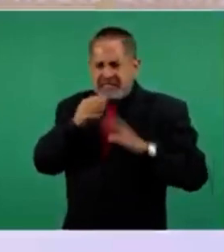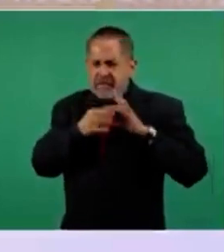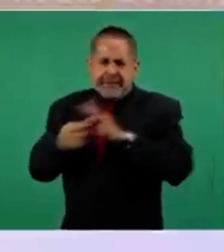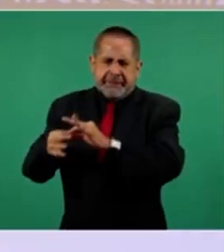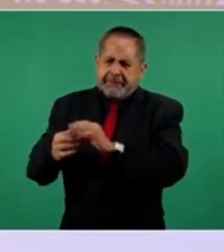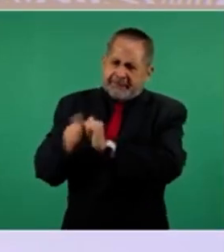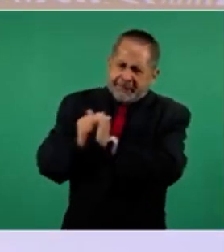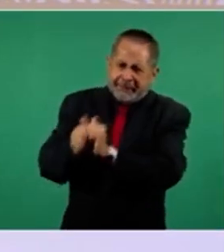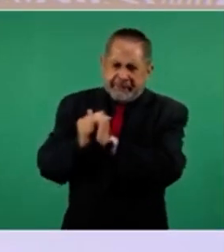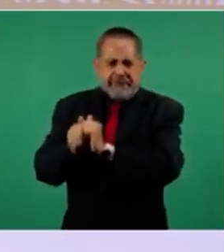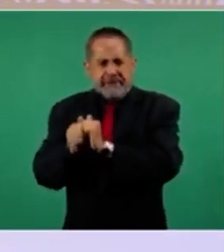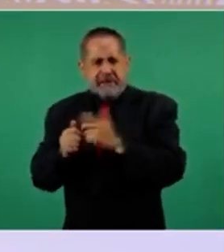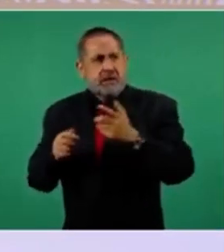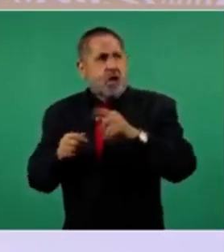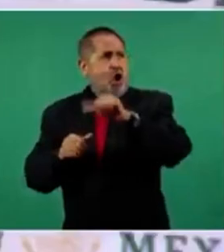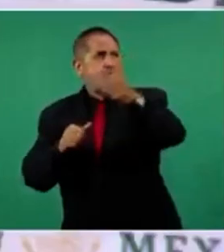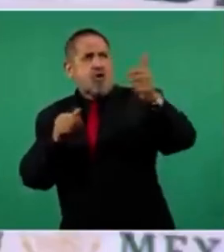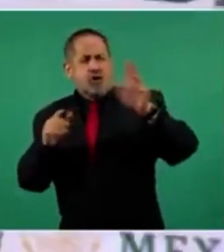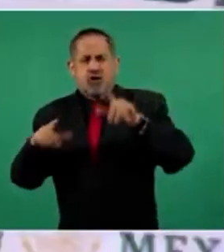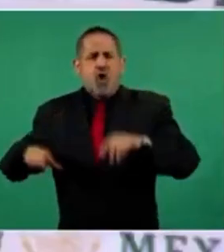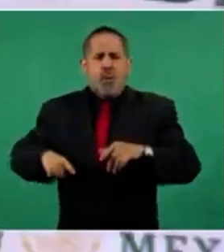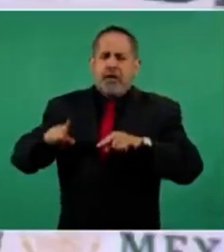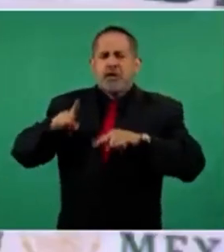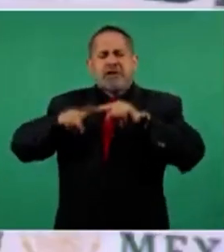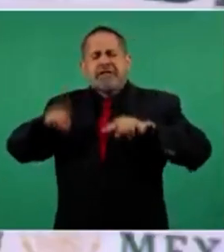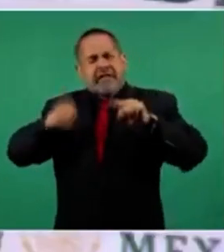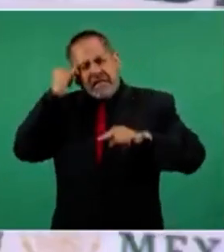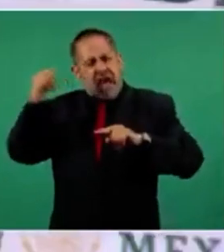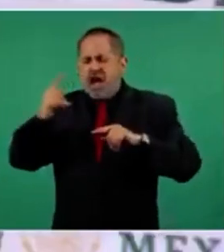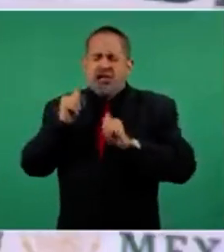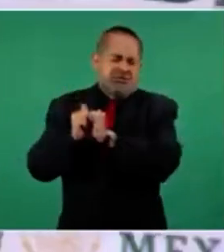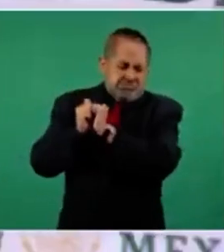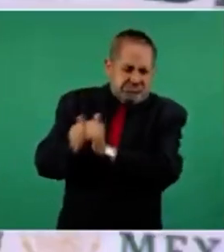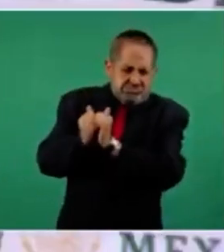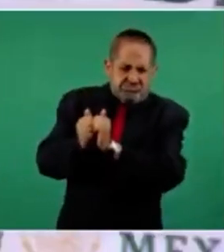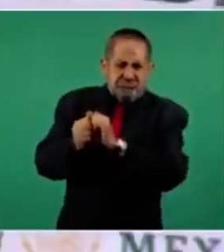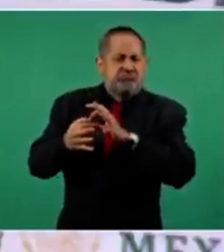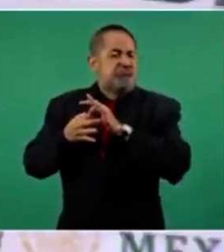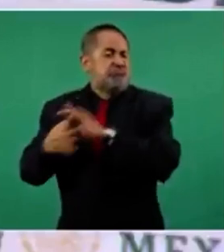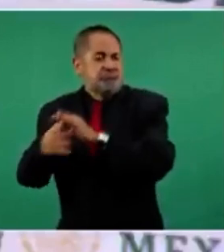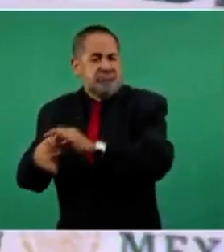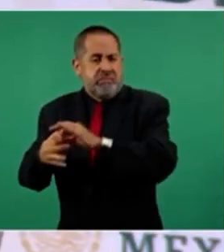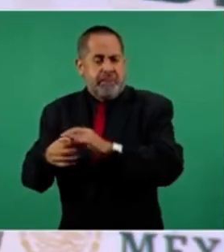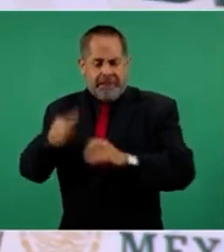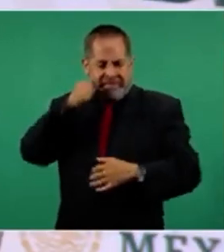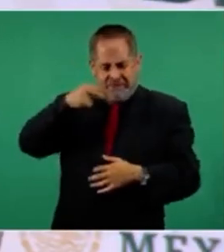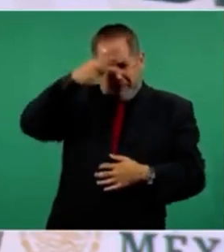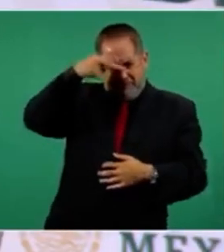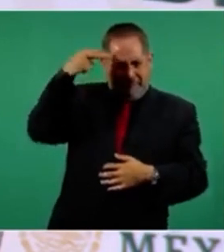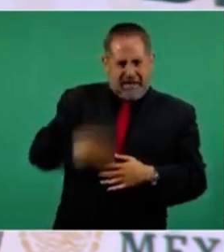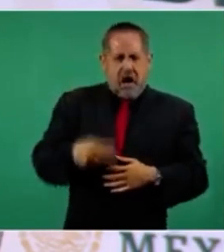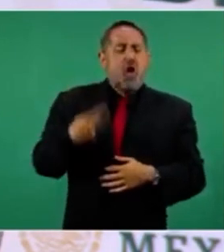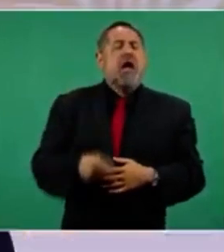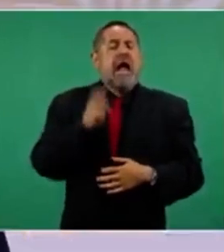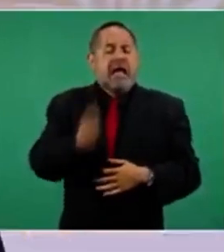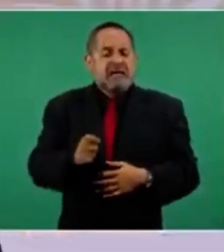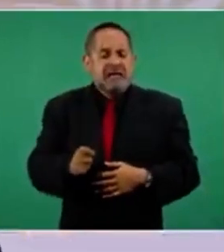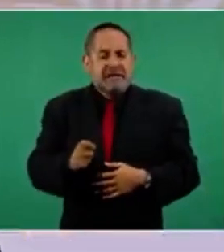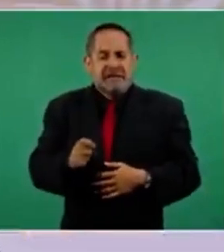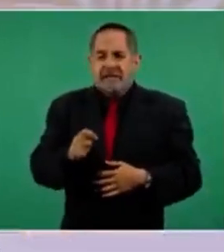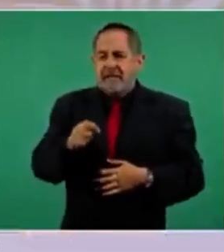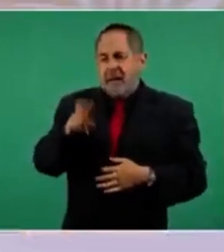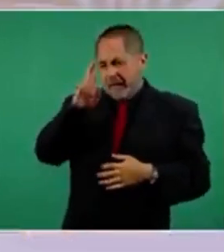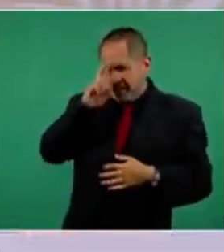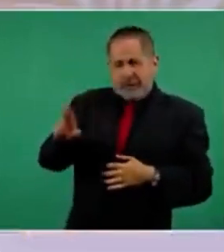o distancias entre los gobiernos. Impera lo que preconiza un principio muy mexicano: el respeto al derecho